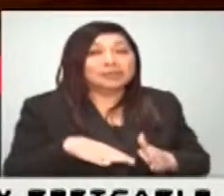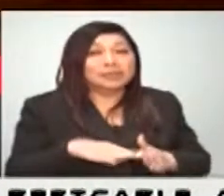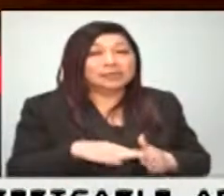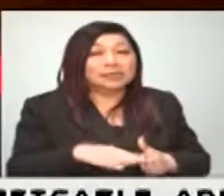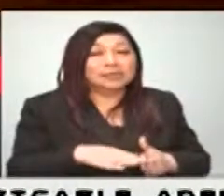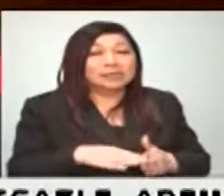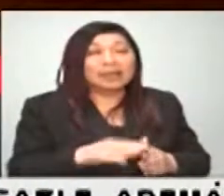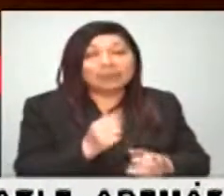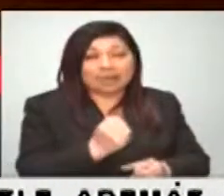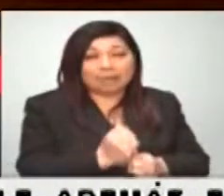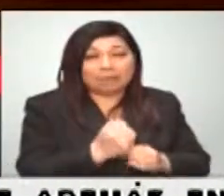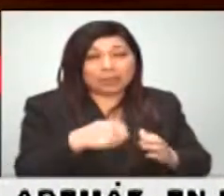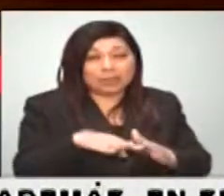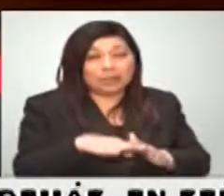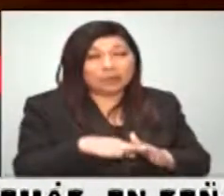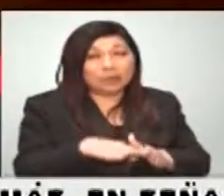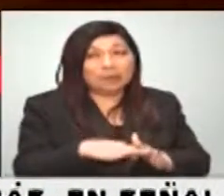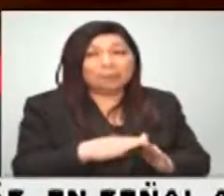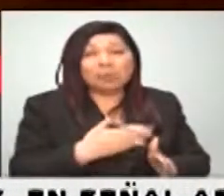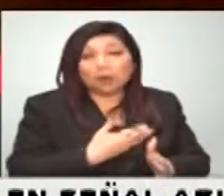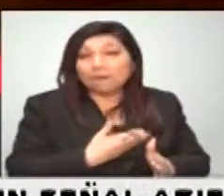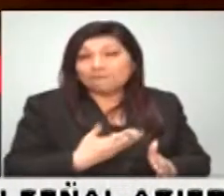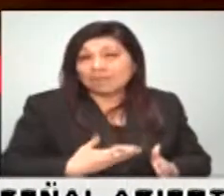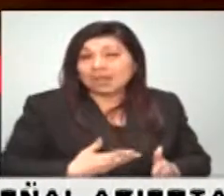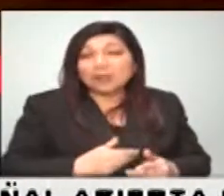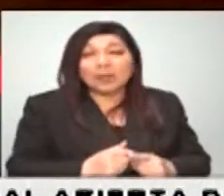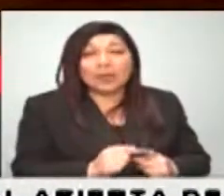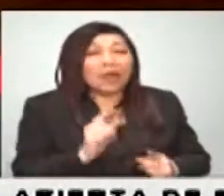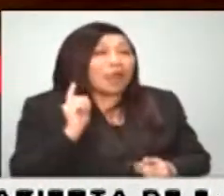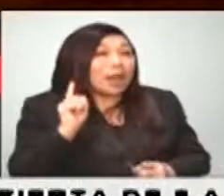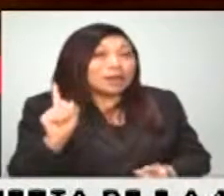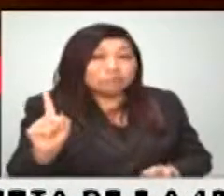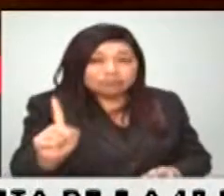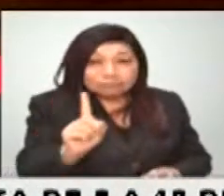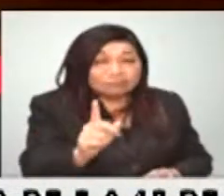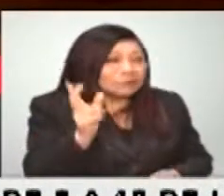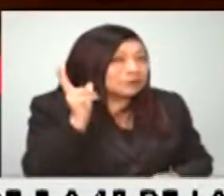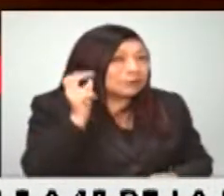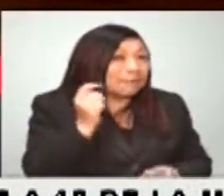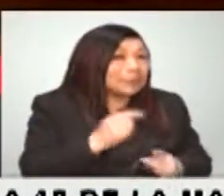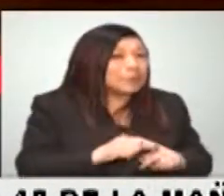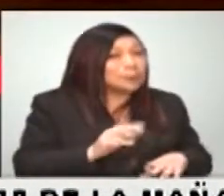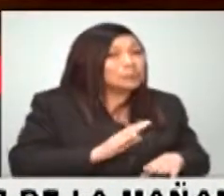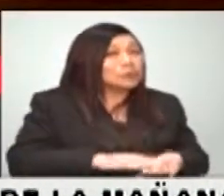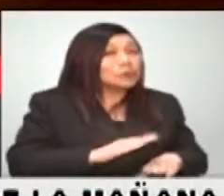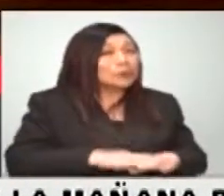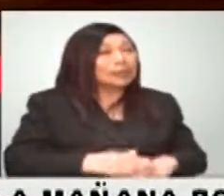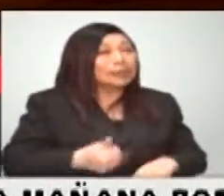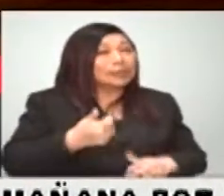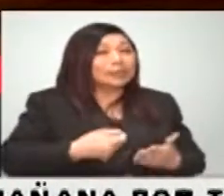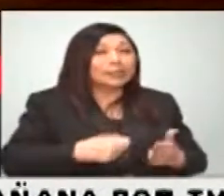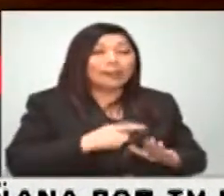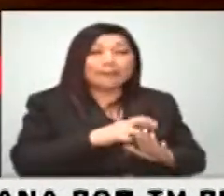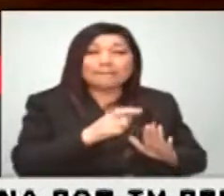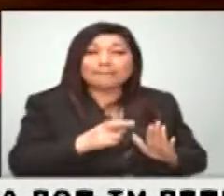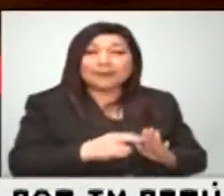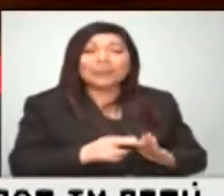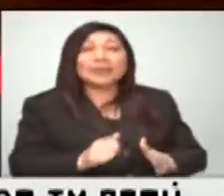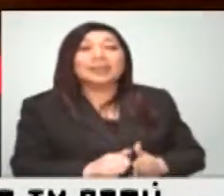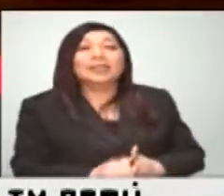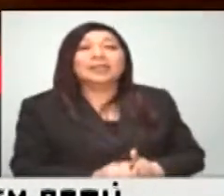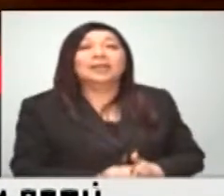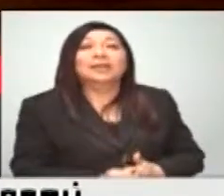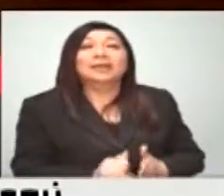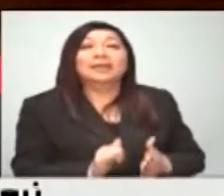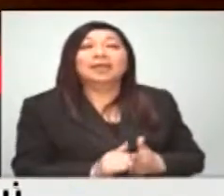cargo público. Sin embargo, luego de escuchar a cada uno de mis colegas, pero sobre todo a la autora del proyecto,